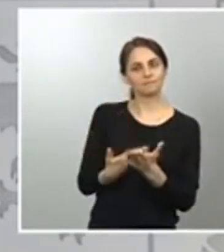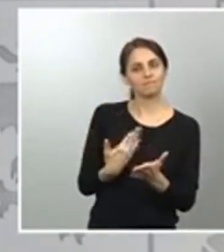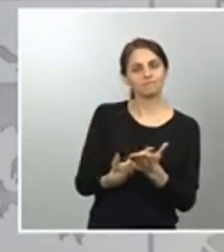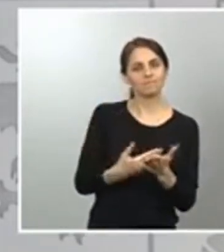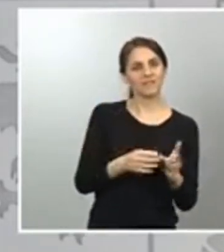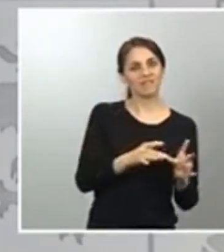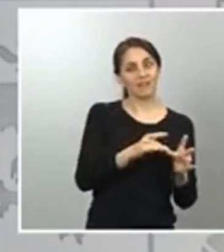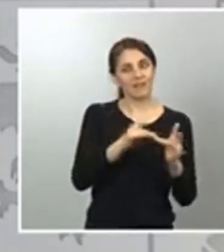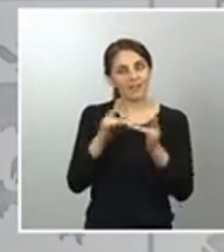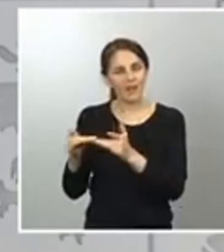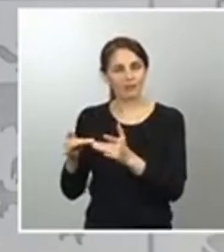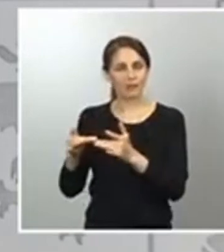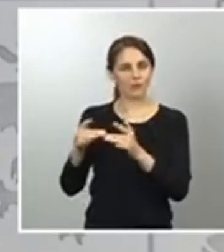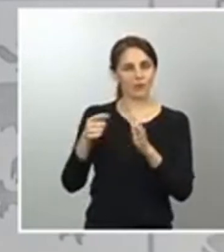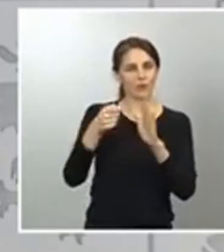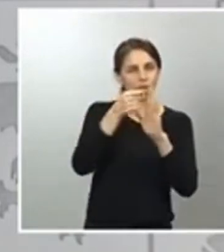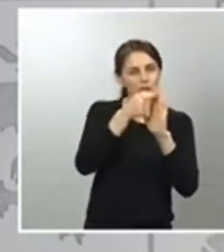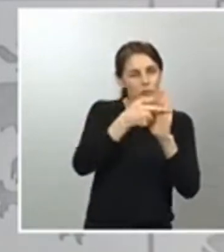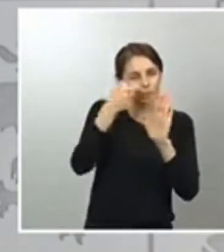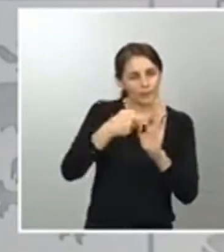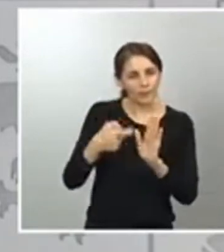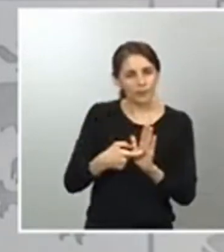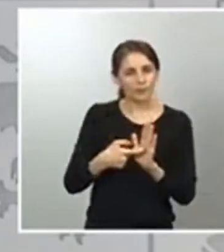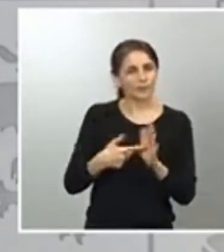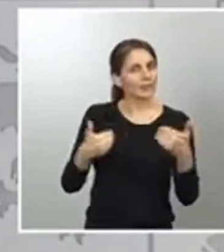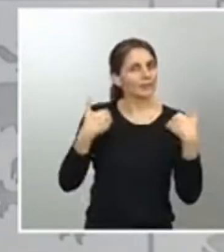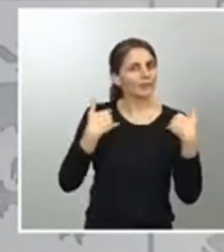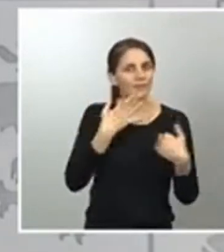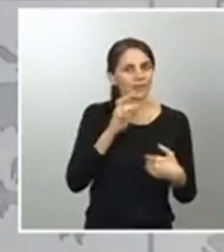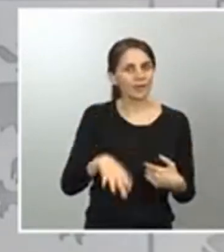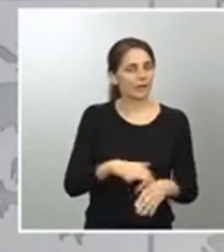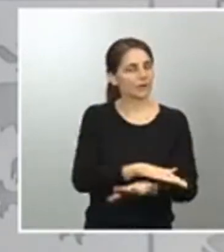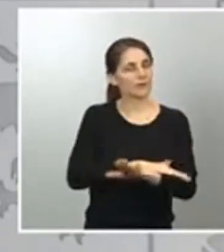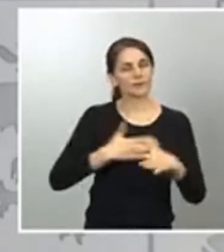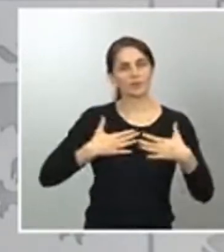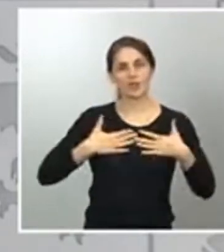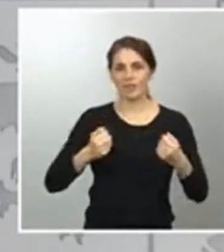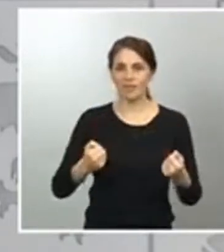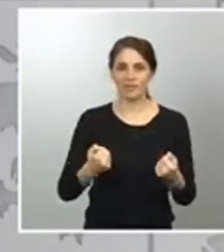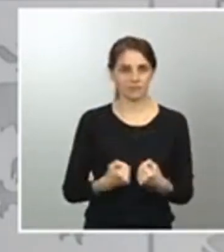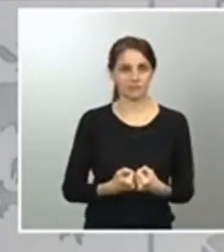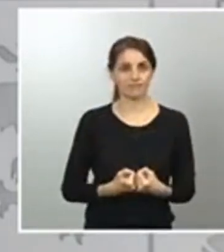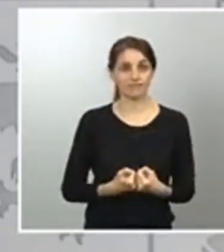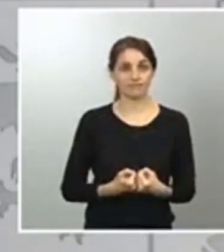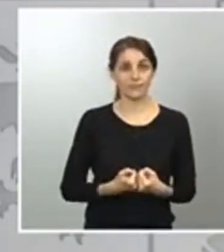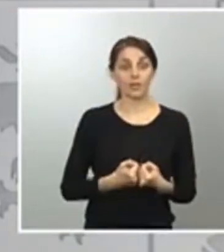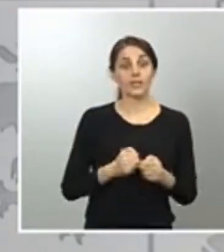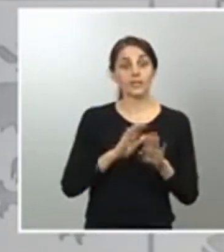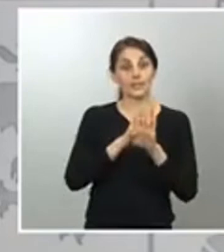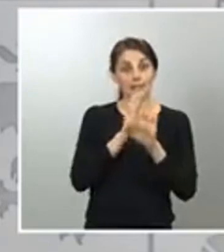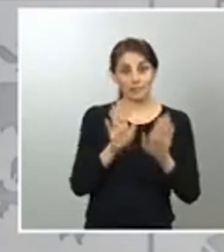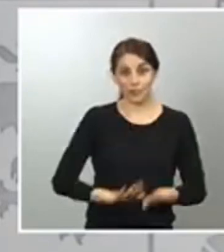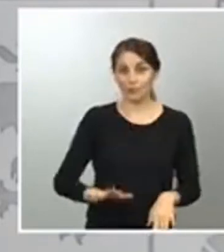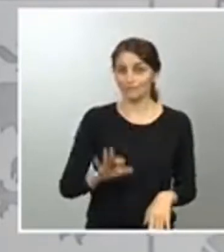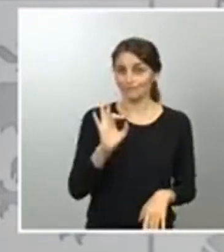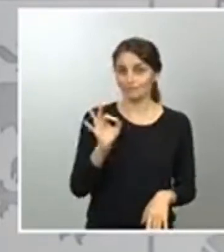este caso, el Ministerio de Sanidad. Y, en segundo lugar, que, lógicamente, esa evaluación que vamos a tener que hacer en las distintas fases pues se tiene que hacer de